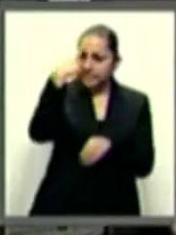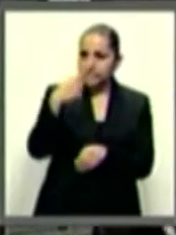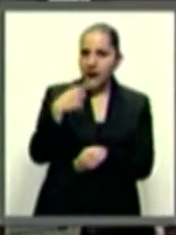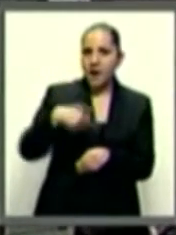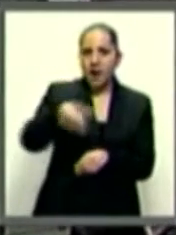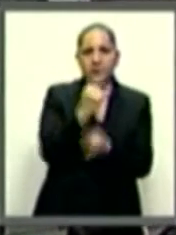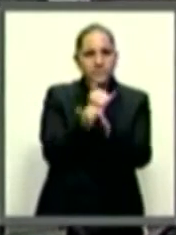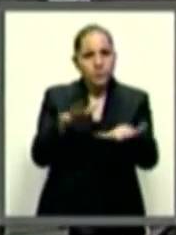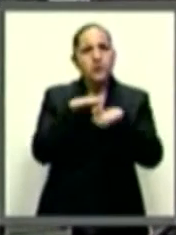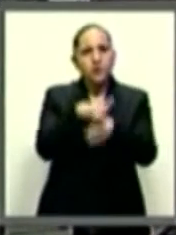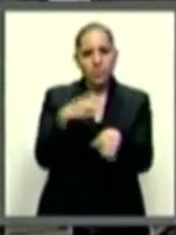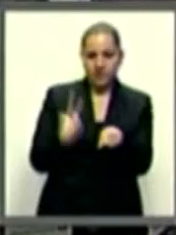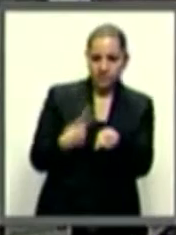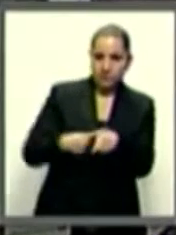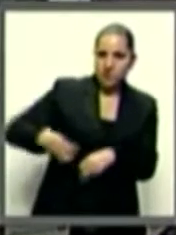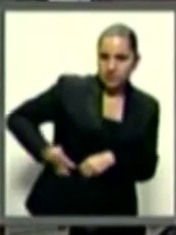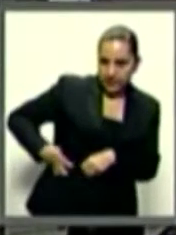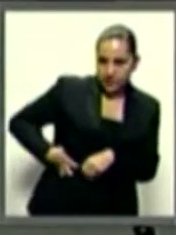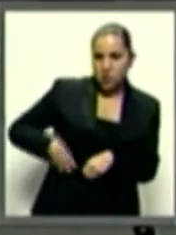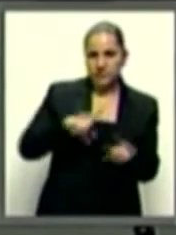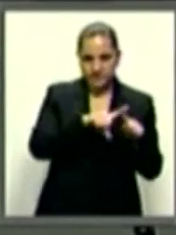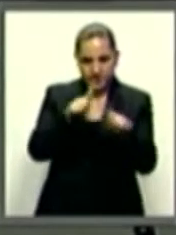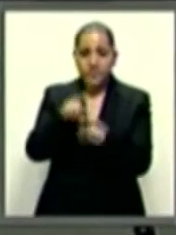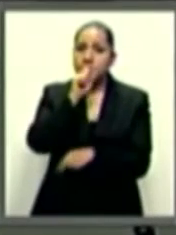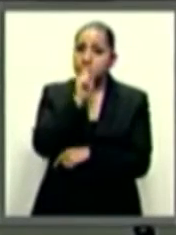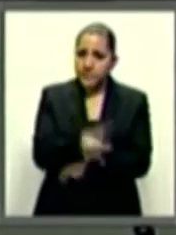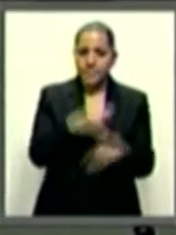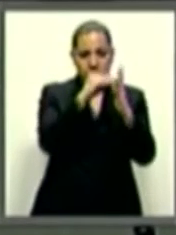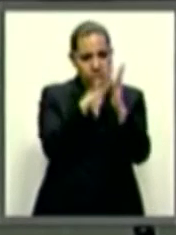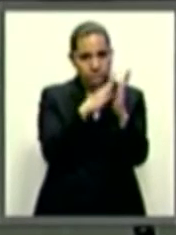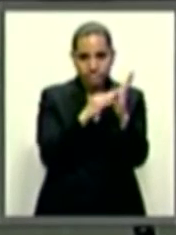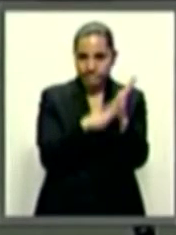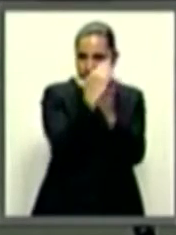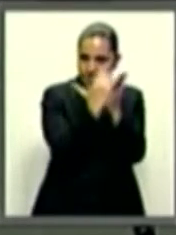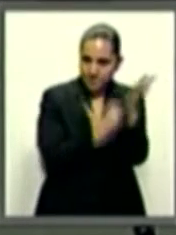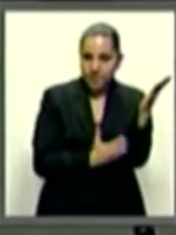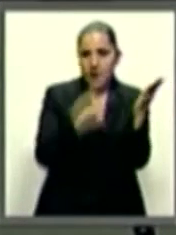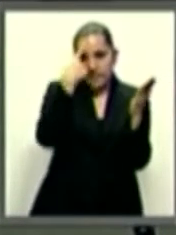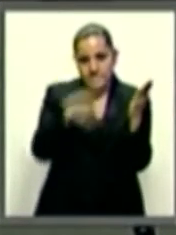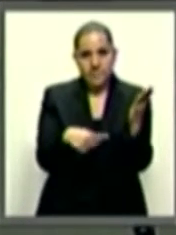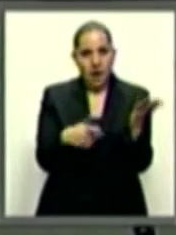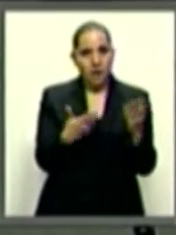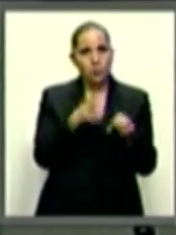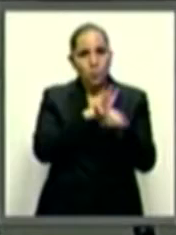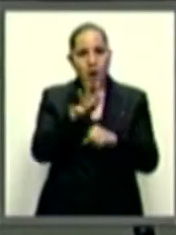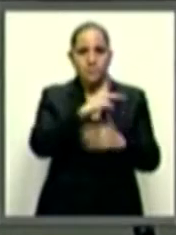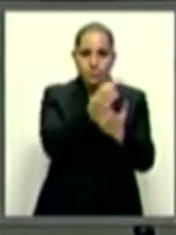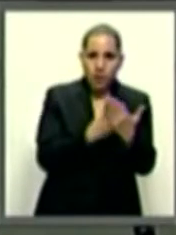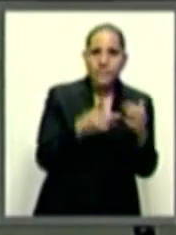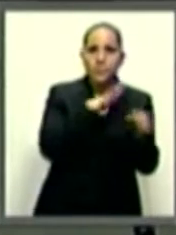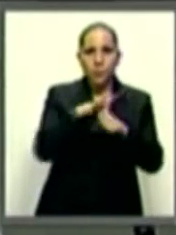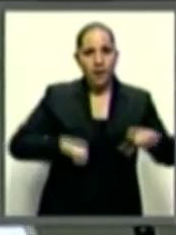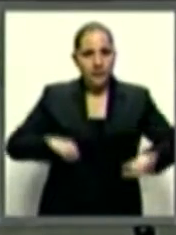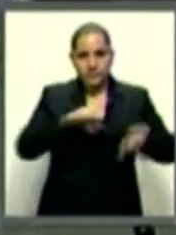primer contacto y generar una base de datos precisa y confiable que permita adoptar políticas y programas acordes a las